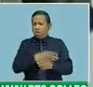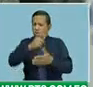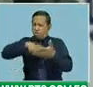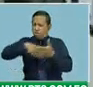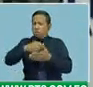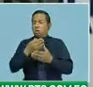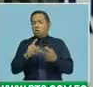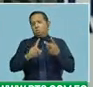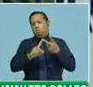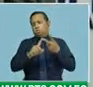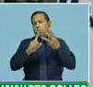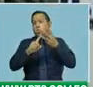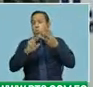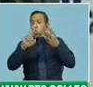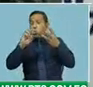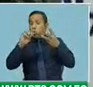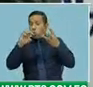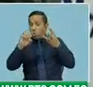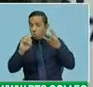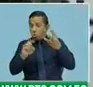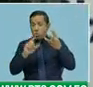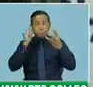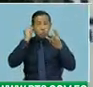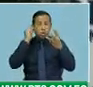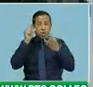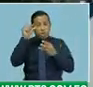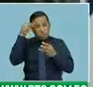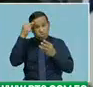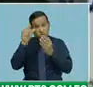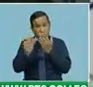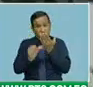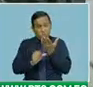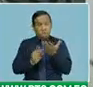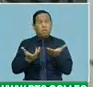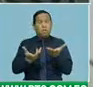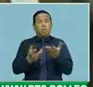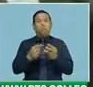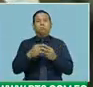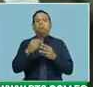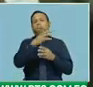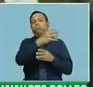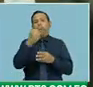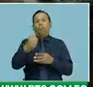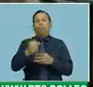en contra de María Paula Romo, ministra de Gobierno. Informó Javier Rosero.